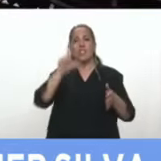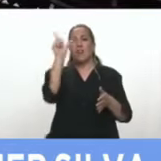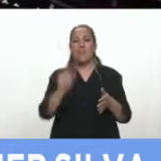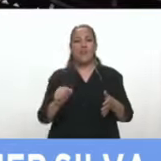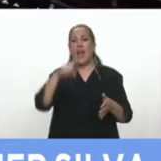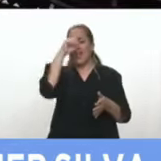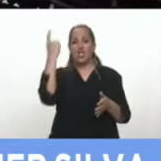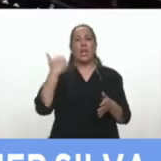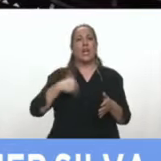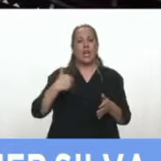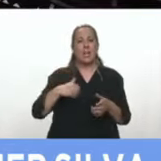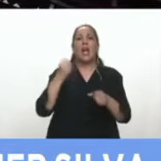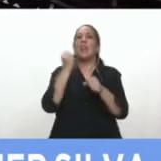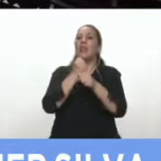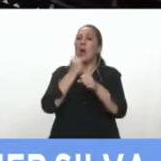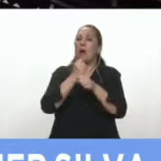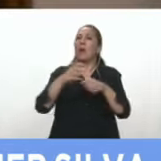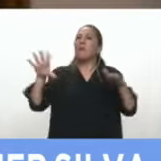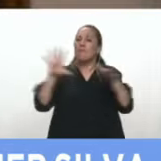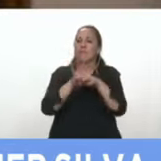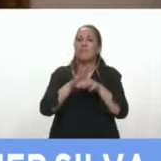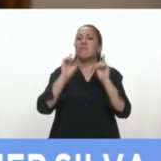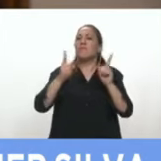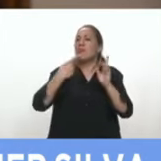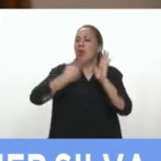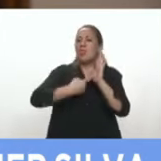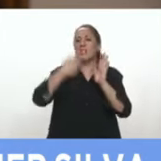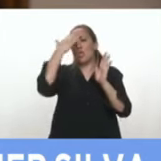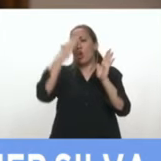Nación Argentina y obrar en todo de conformidad con lo que prescribe la